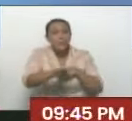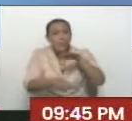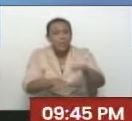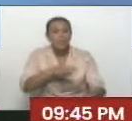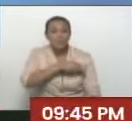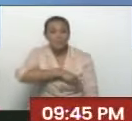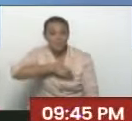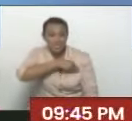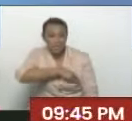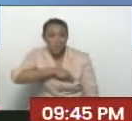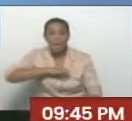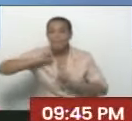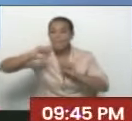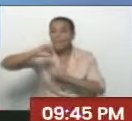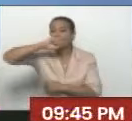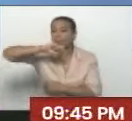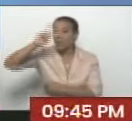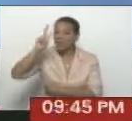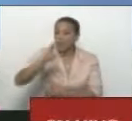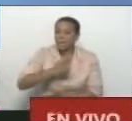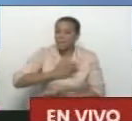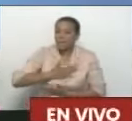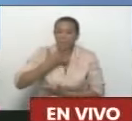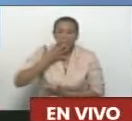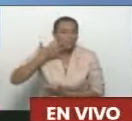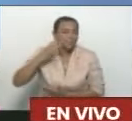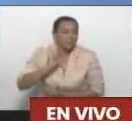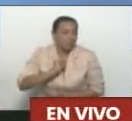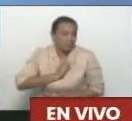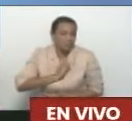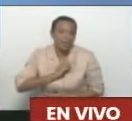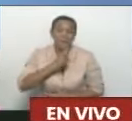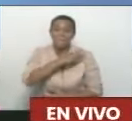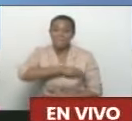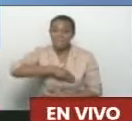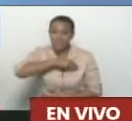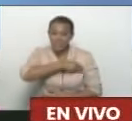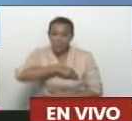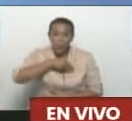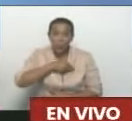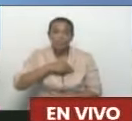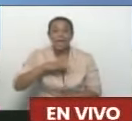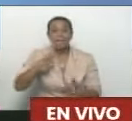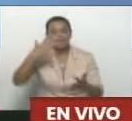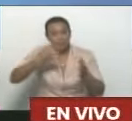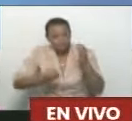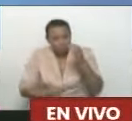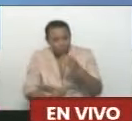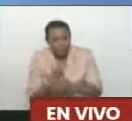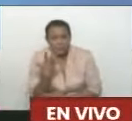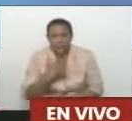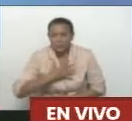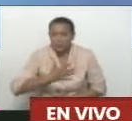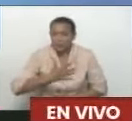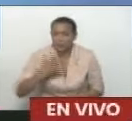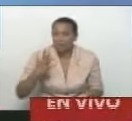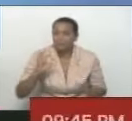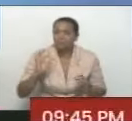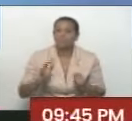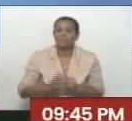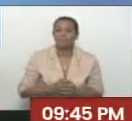gran misión Viva Venezuela, mi patria querida. La gran misión del ser nacional, del alma